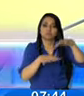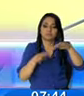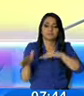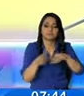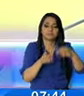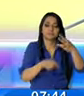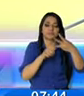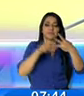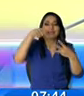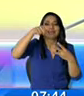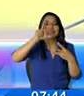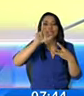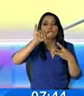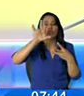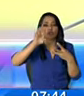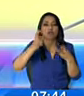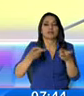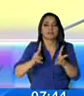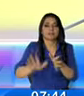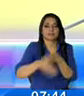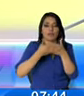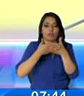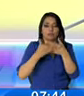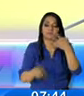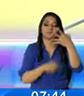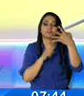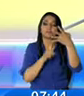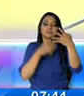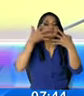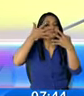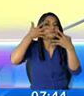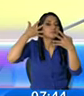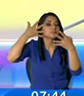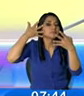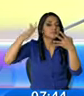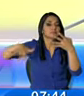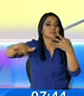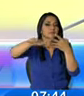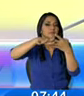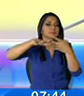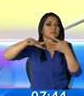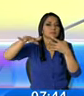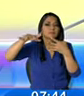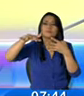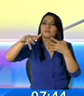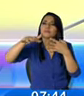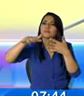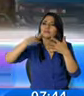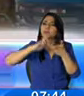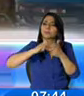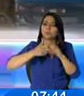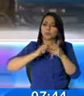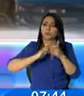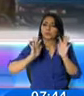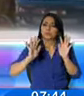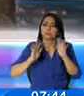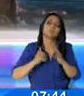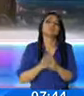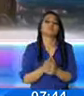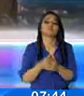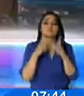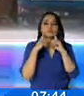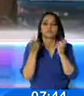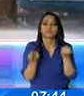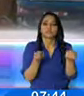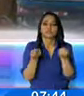ach chilan está cerrado en el caso de la amazonía eh No tenemos mayores inconvenientes los controles se